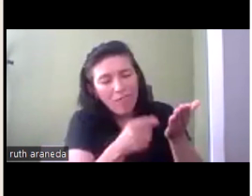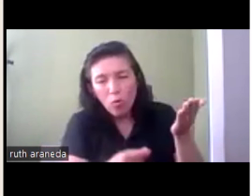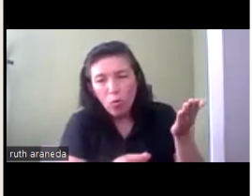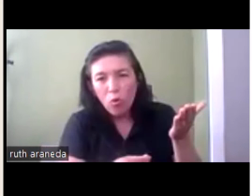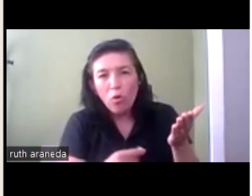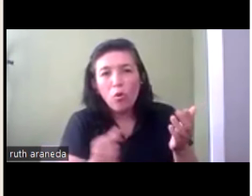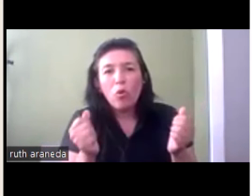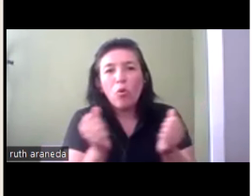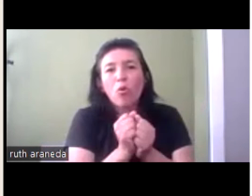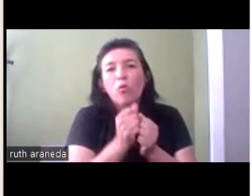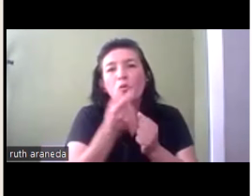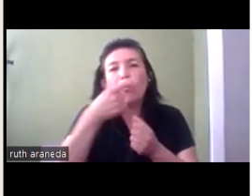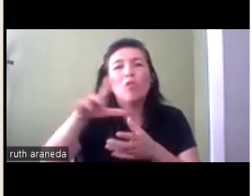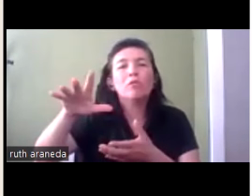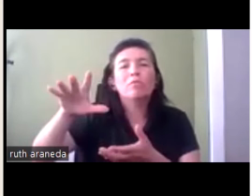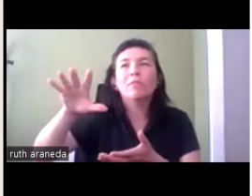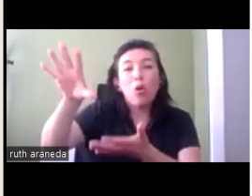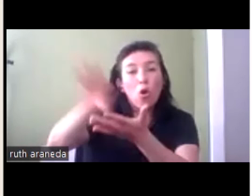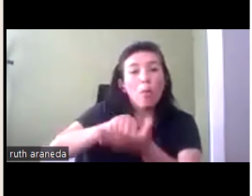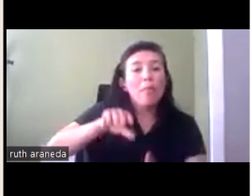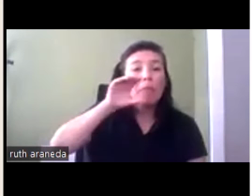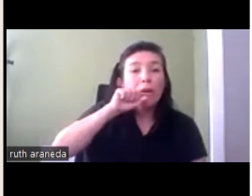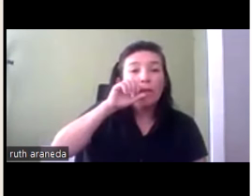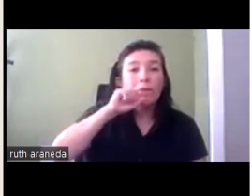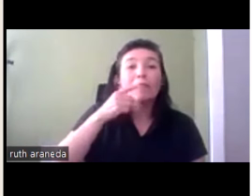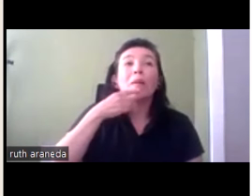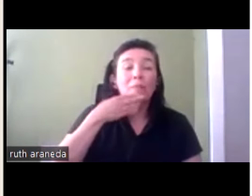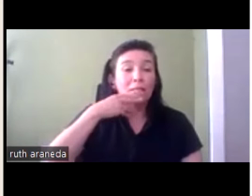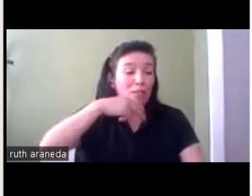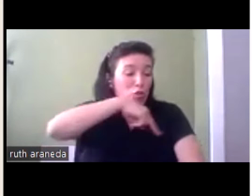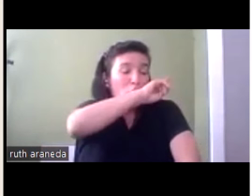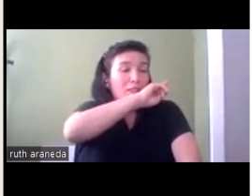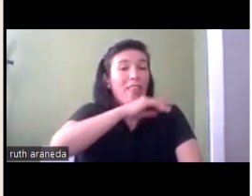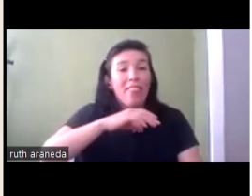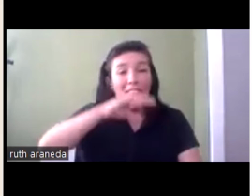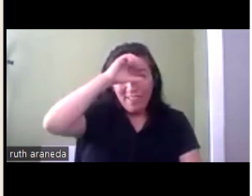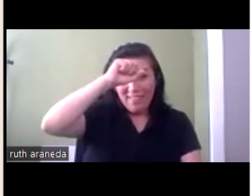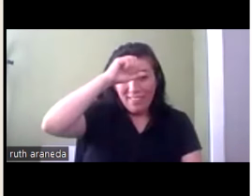patrones foráneos como son los cusqueños, con también del noroeste argentino y altiplánicos.